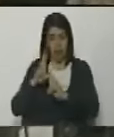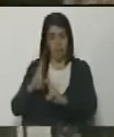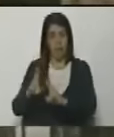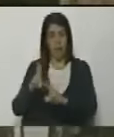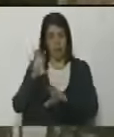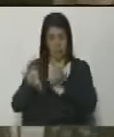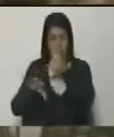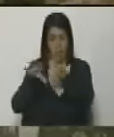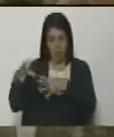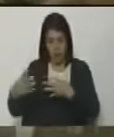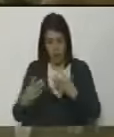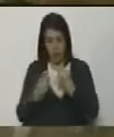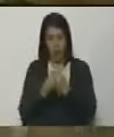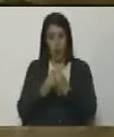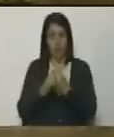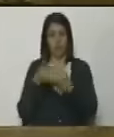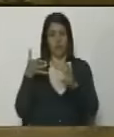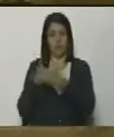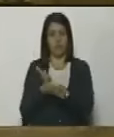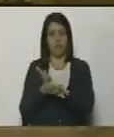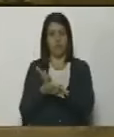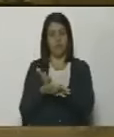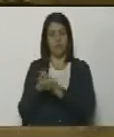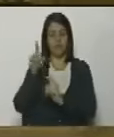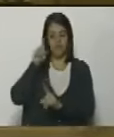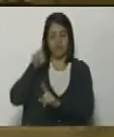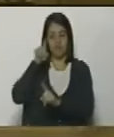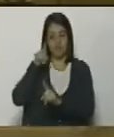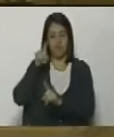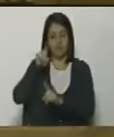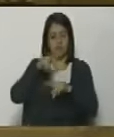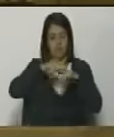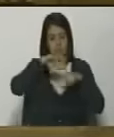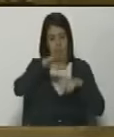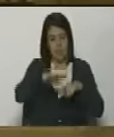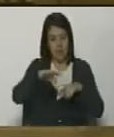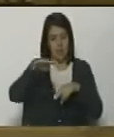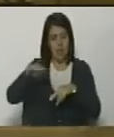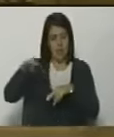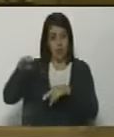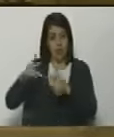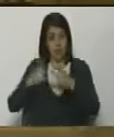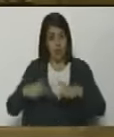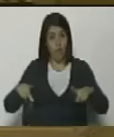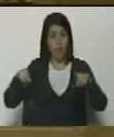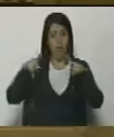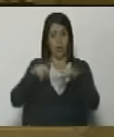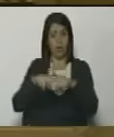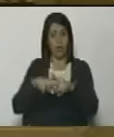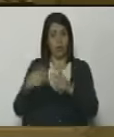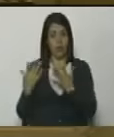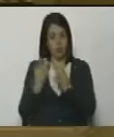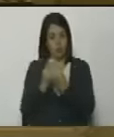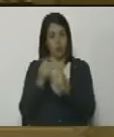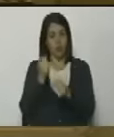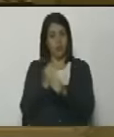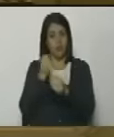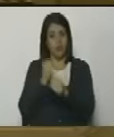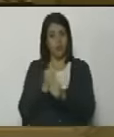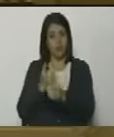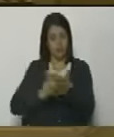un animal de compañía es sinónimo de inculcar a nuestros niños y niñas valores como el trabajo en equipo,